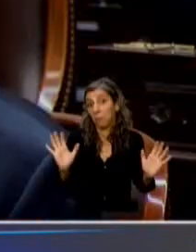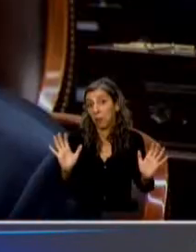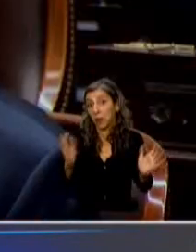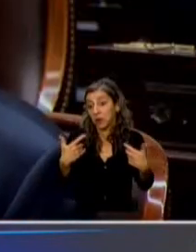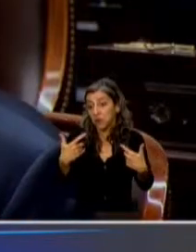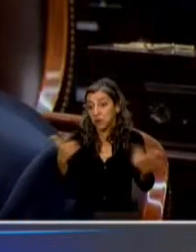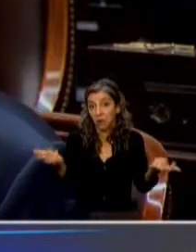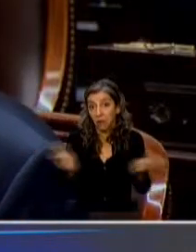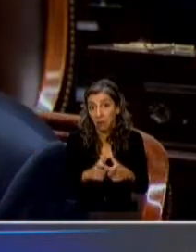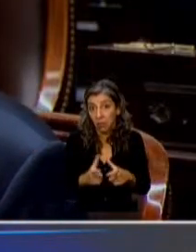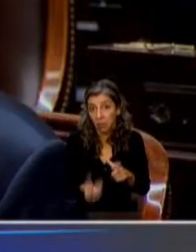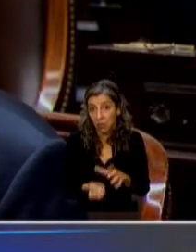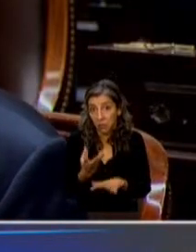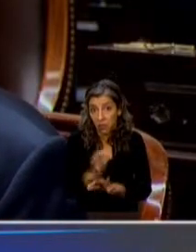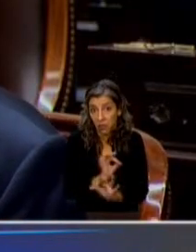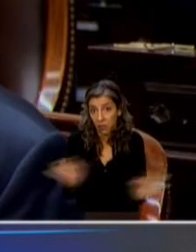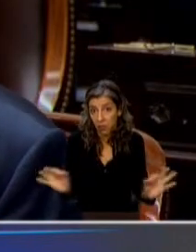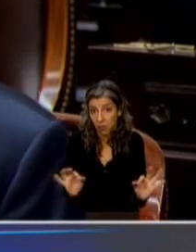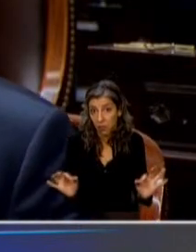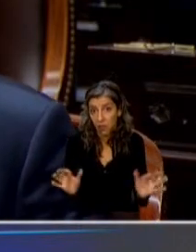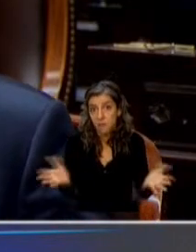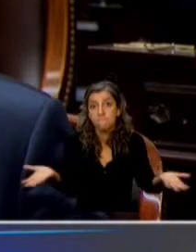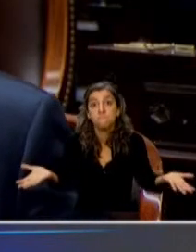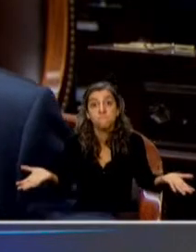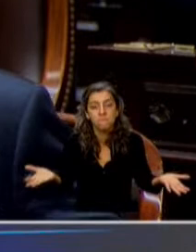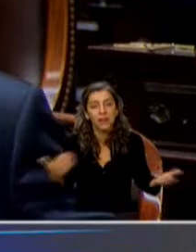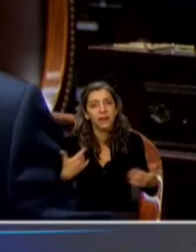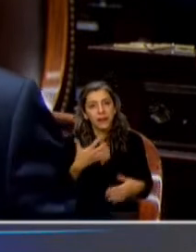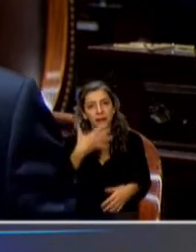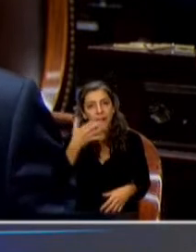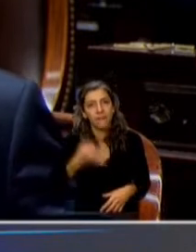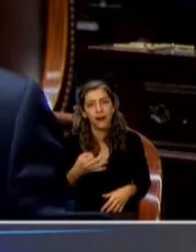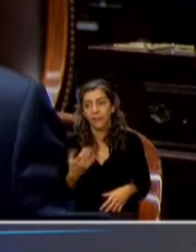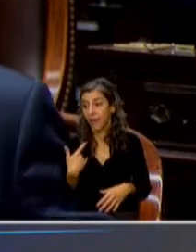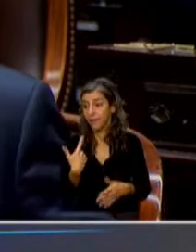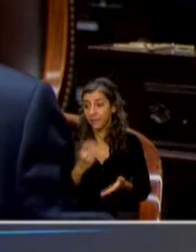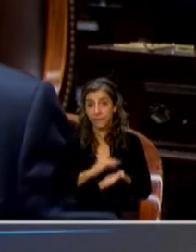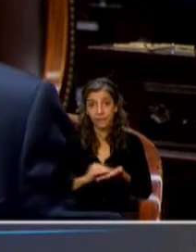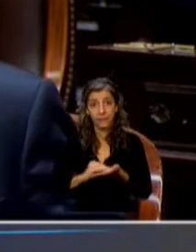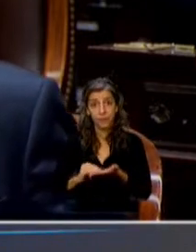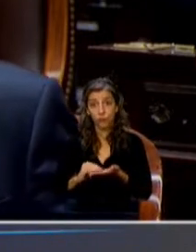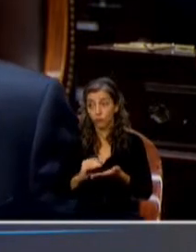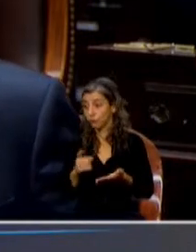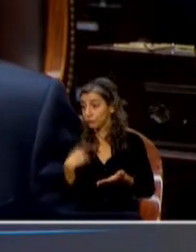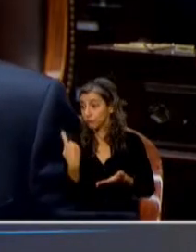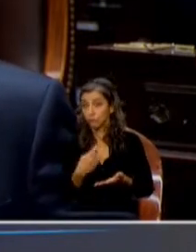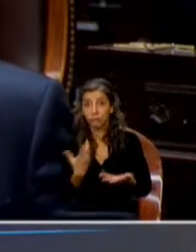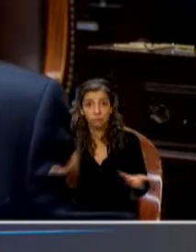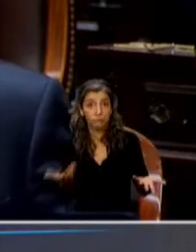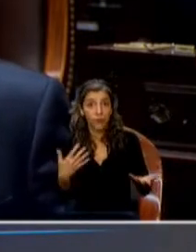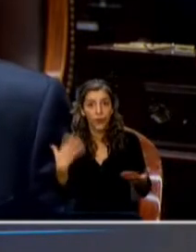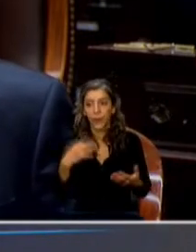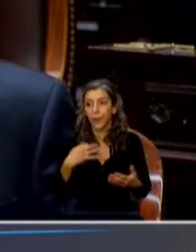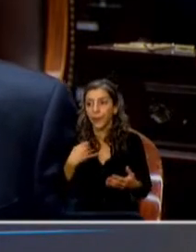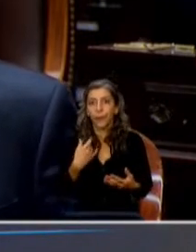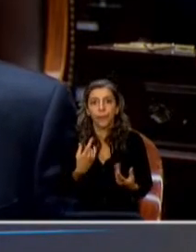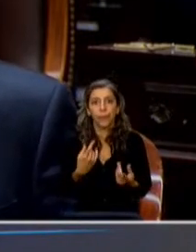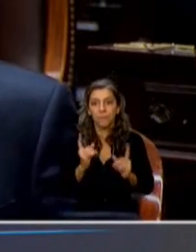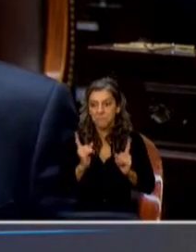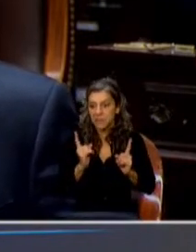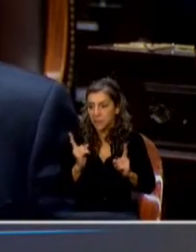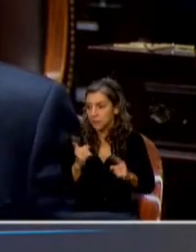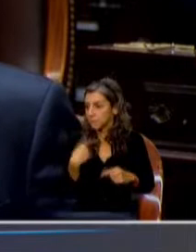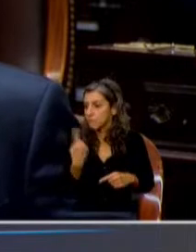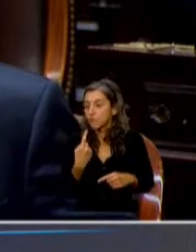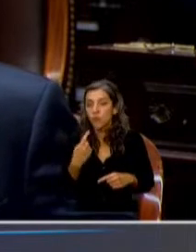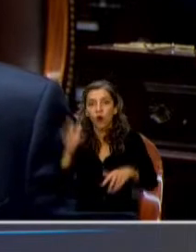que tener candidatos en todas las categorías. Eso, en todas las categorías. No, puede dejar la boleta vacía. El tema es quién te lleva la boleta al cuarto puro. Está bien,